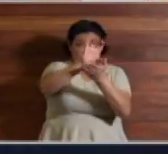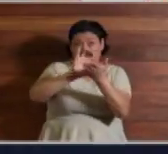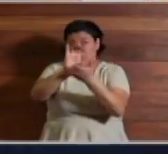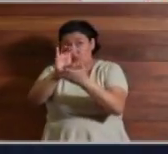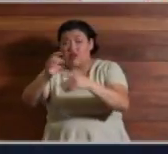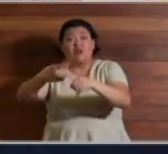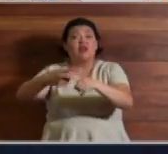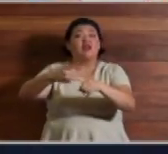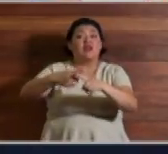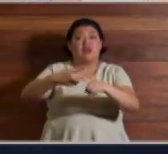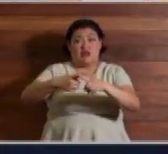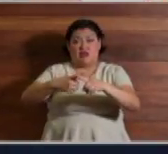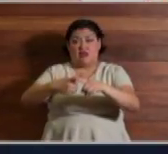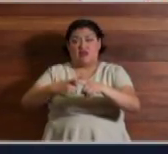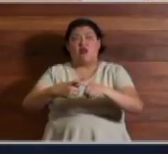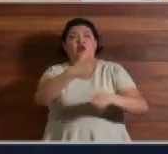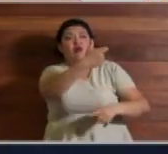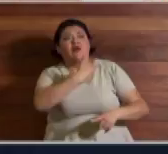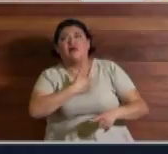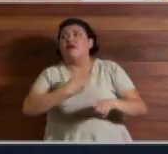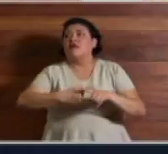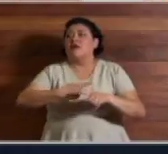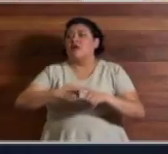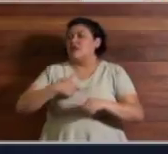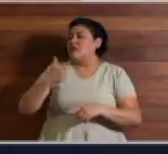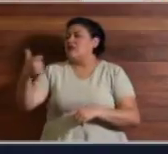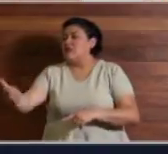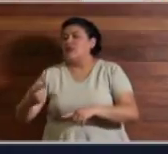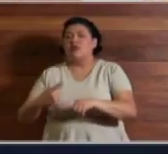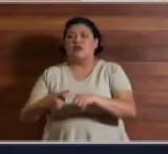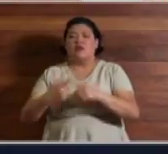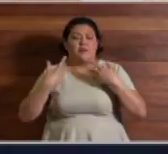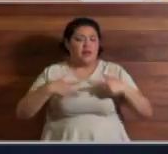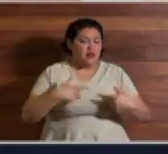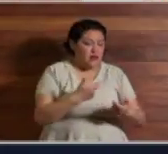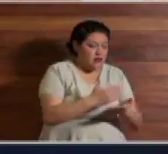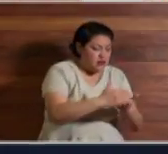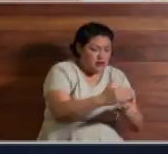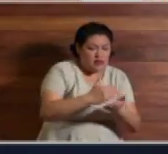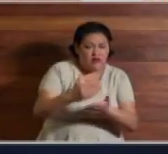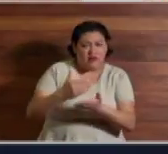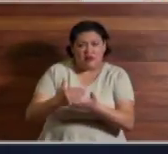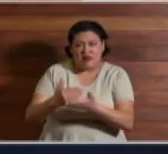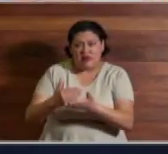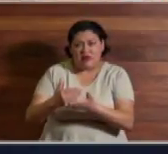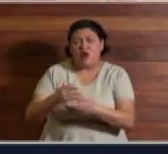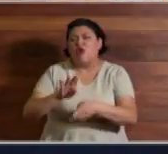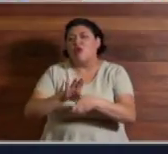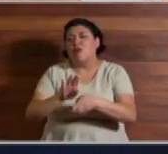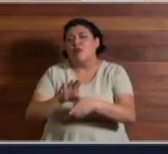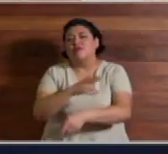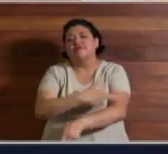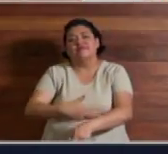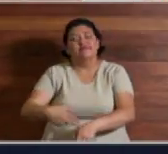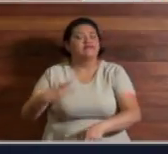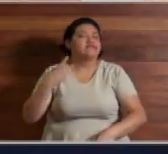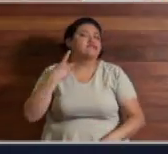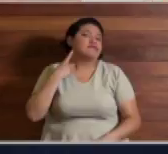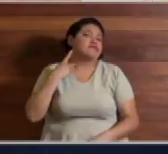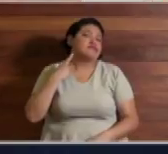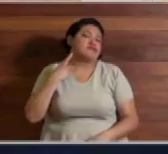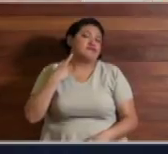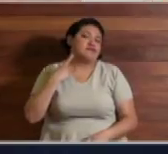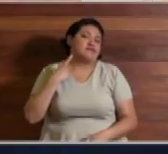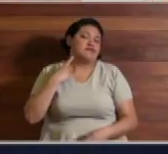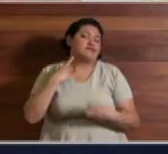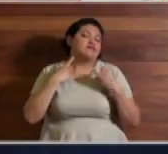o a quién se le cobra y a quién se le distribuye es un acuerdo político, como nos decía Don ayer.